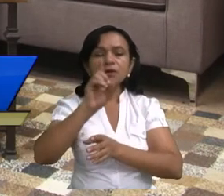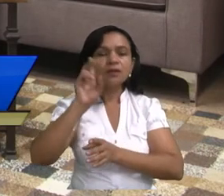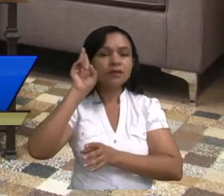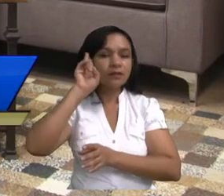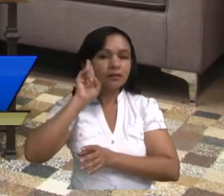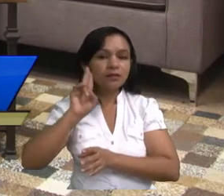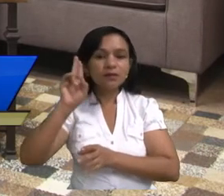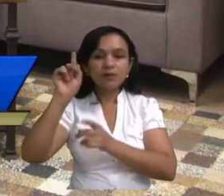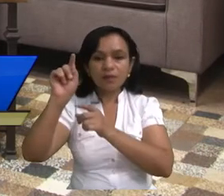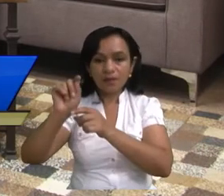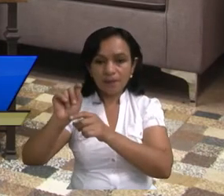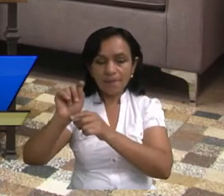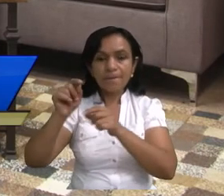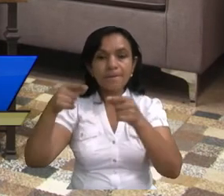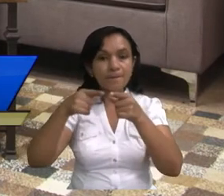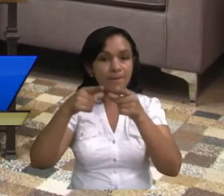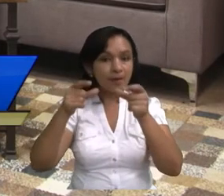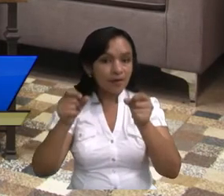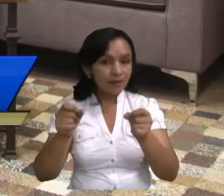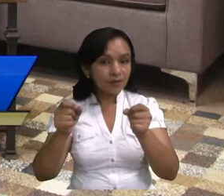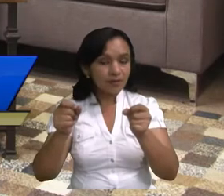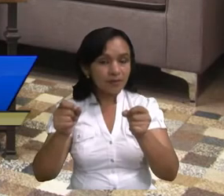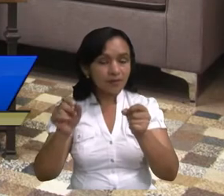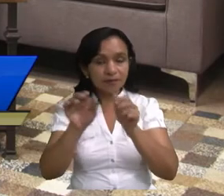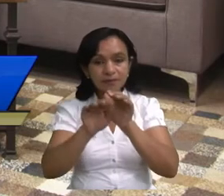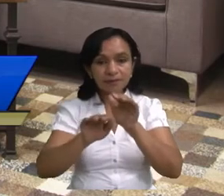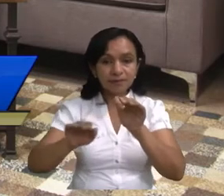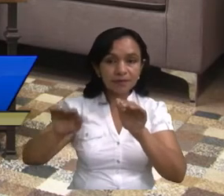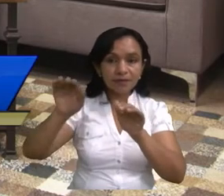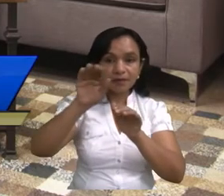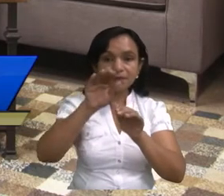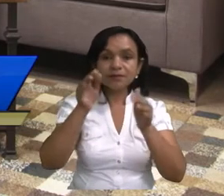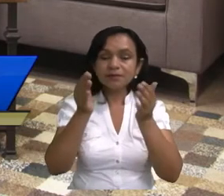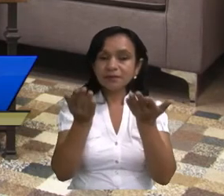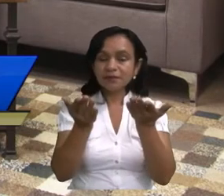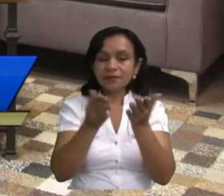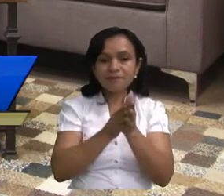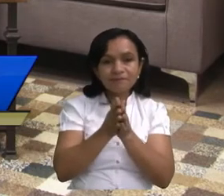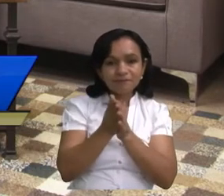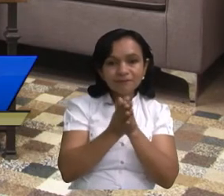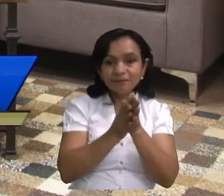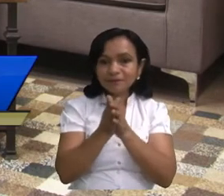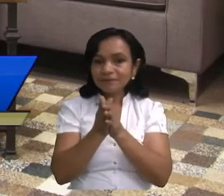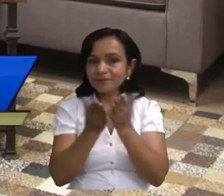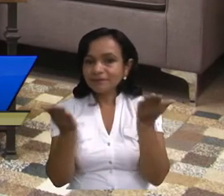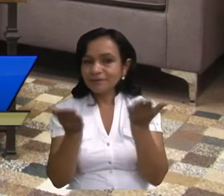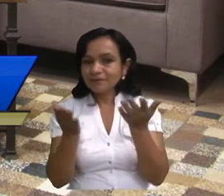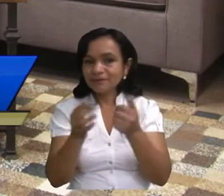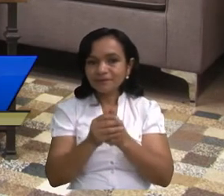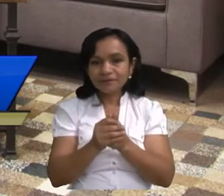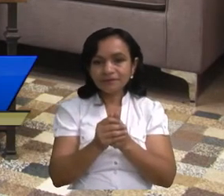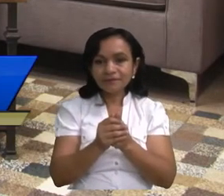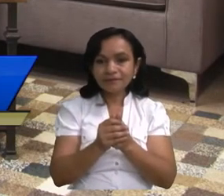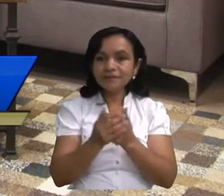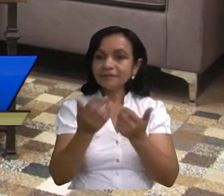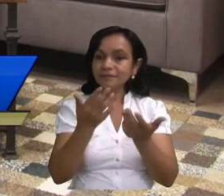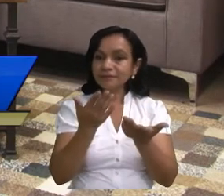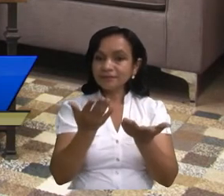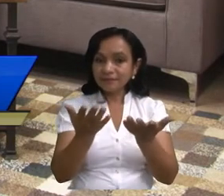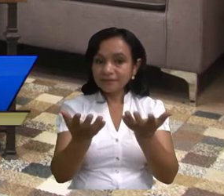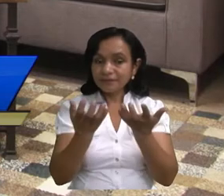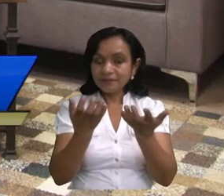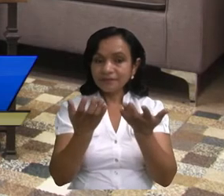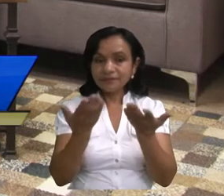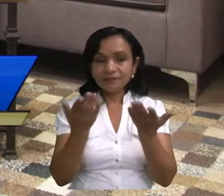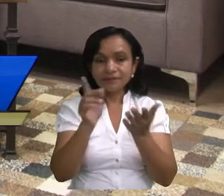Entonces, allí tenemos una participación y sobre todo para nosotros es aprovechar porque se tiene todo lo que